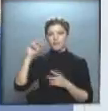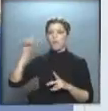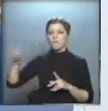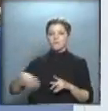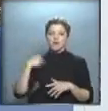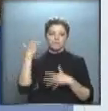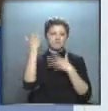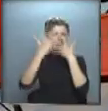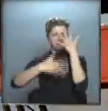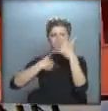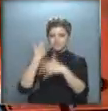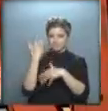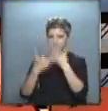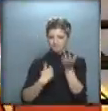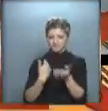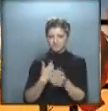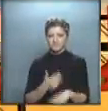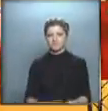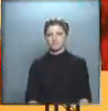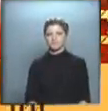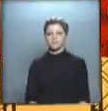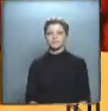conflictos permanentes.